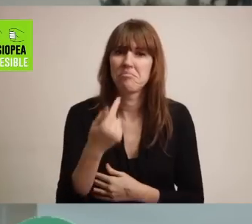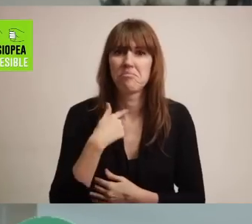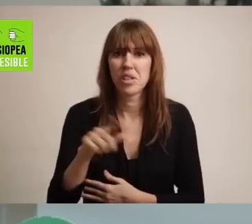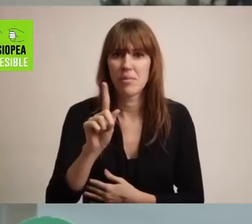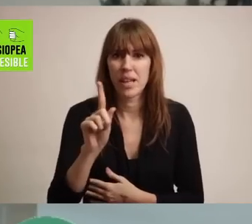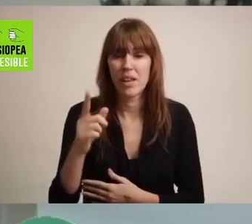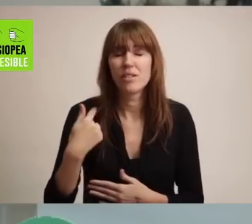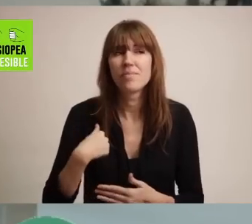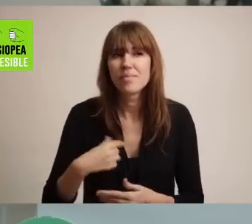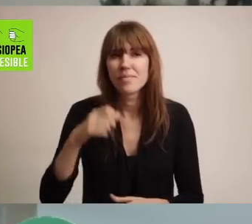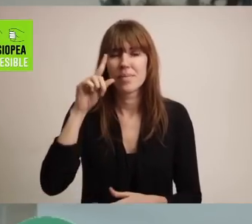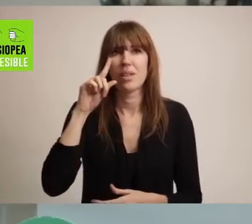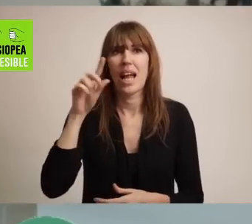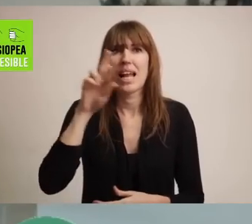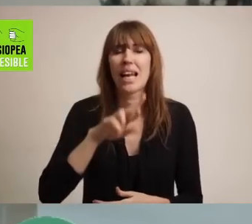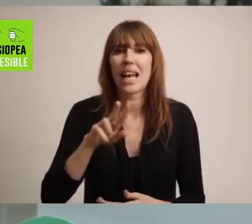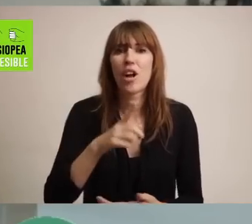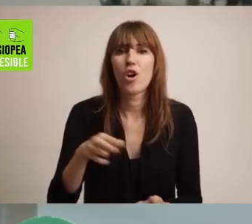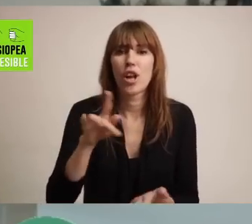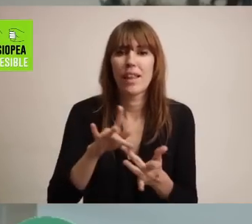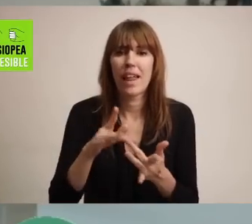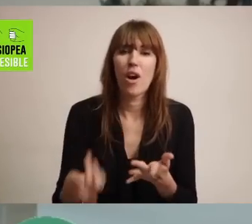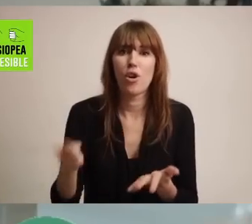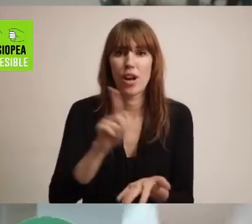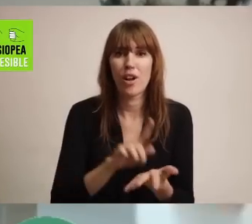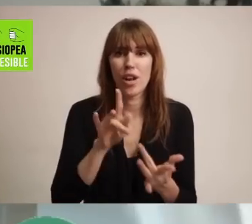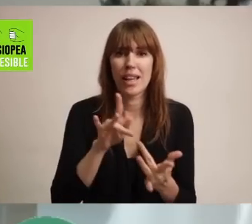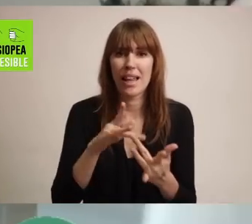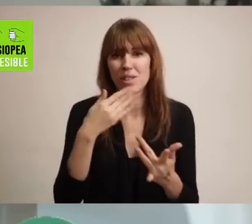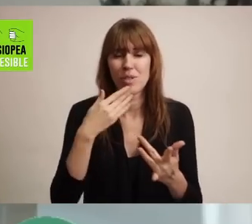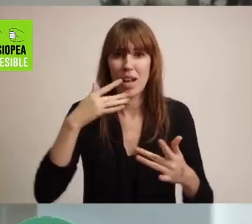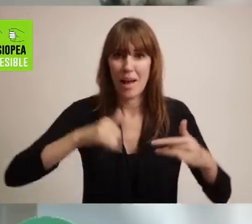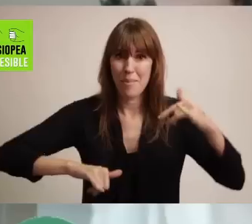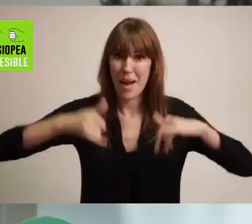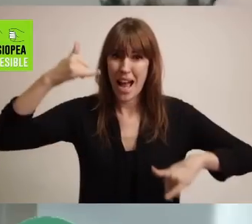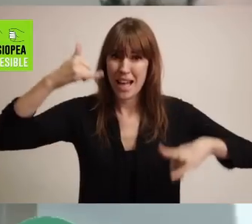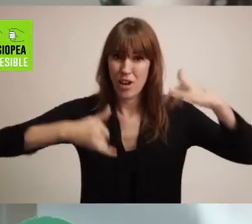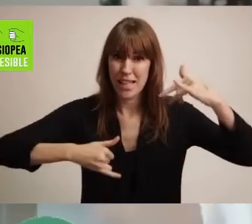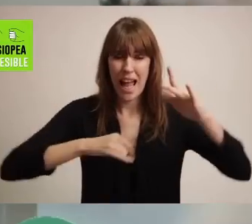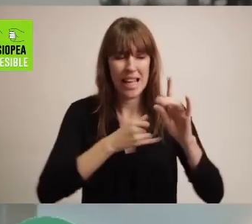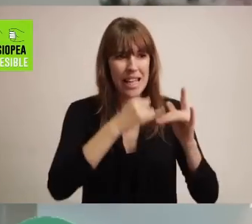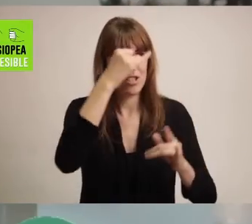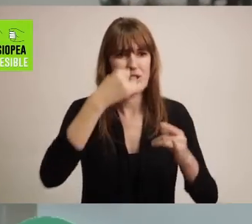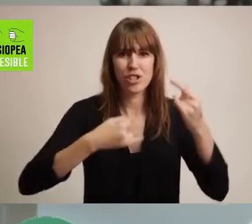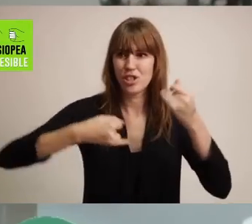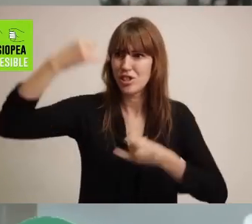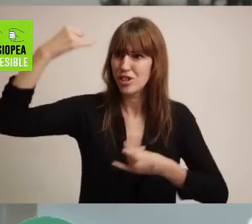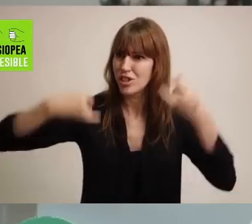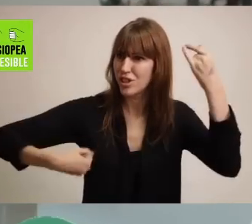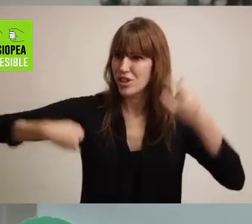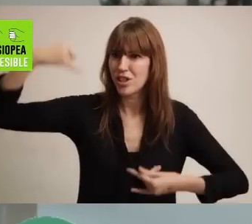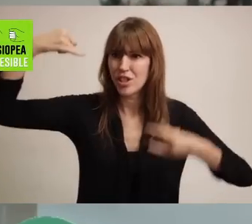aquí estaba yo reconectada, me vi como si fuera una marioneta llena de hilos, a una especie de, no sé